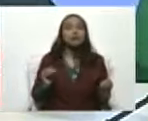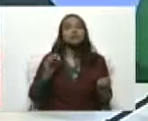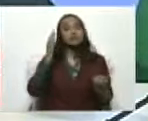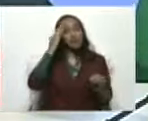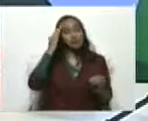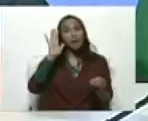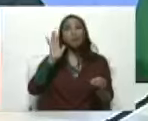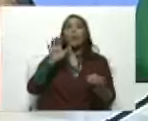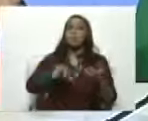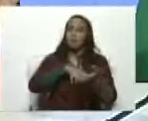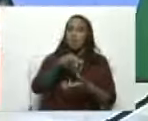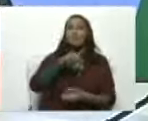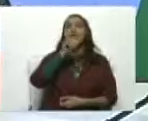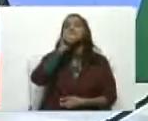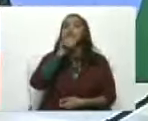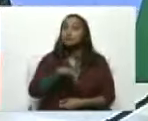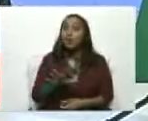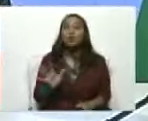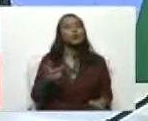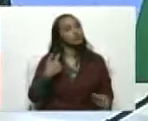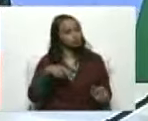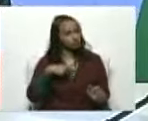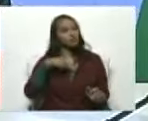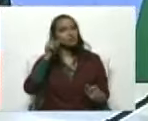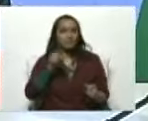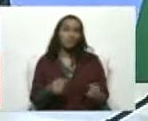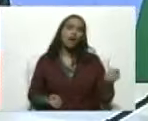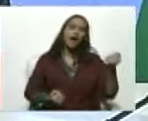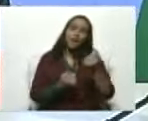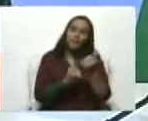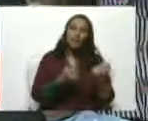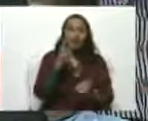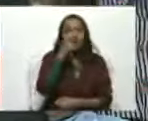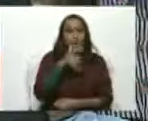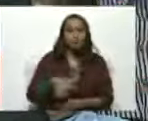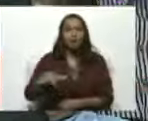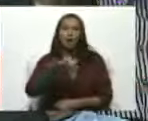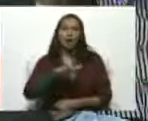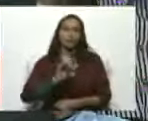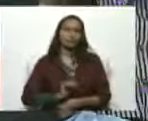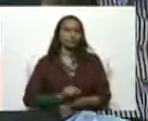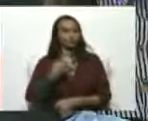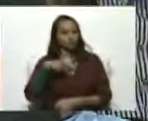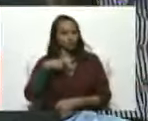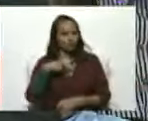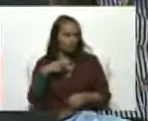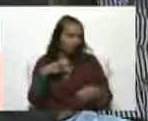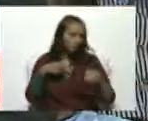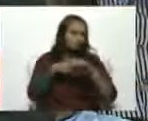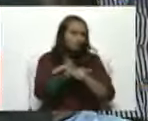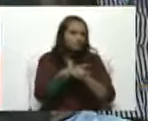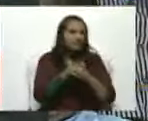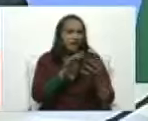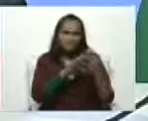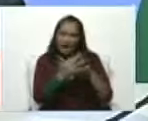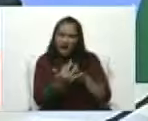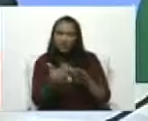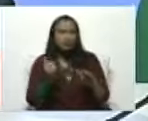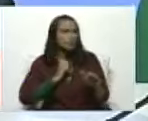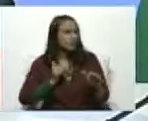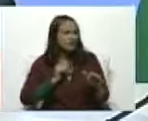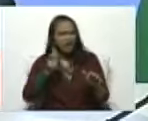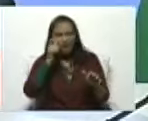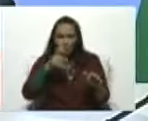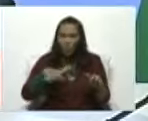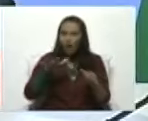de necesidades, sí, ahí es donde tenemos que estar con más razón. Ahí es donde tenemos que meternos de cabeza. De